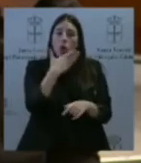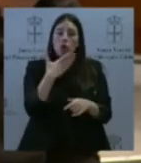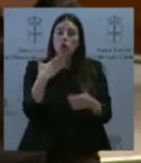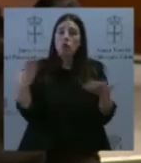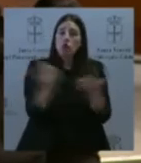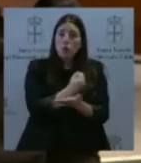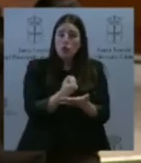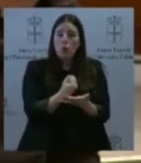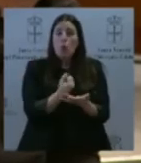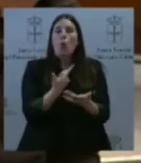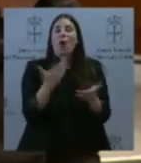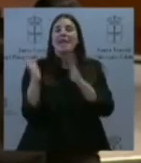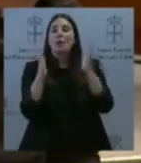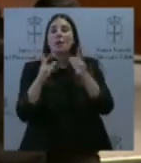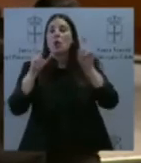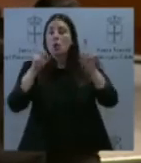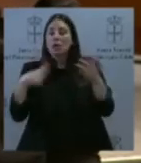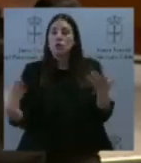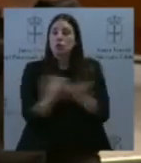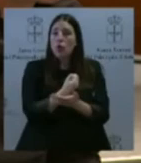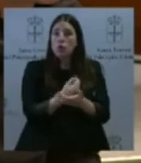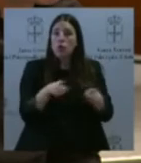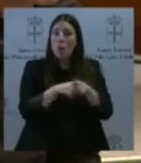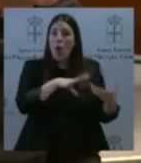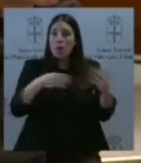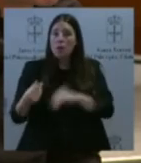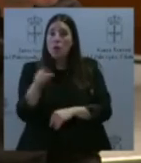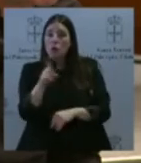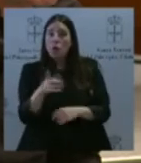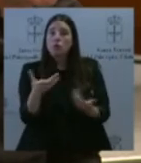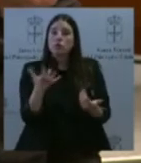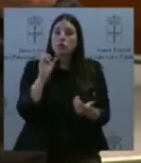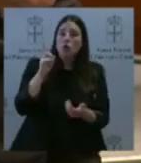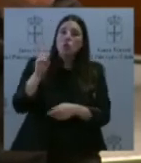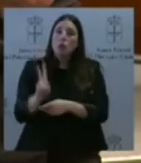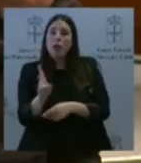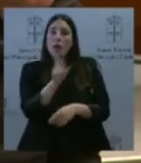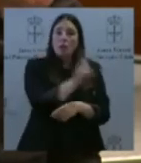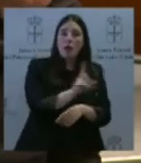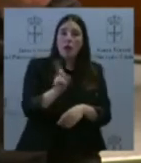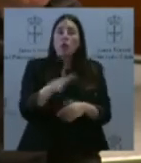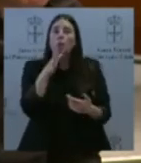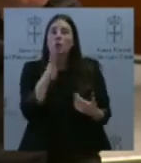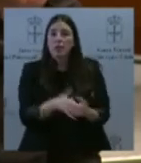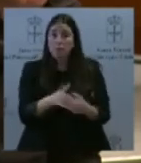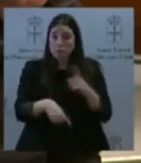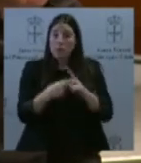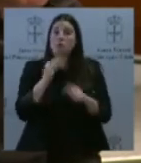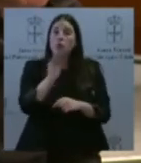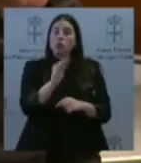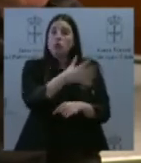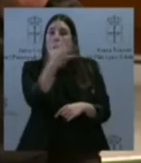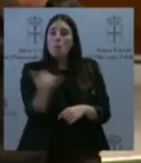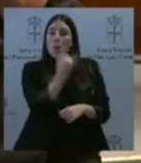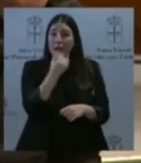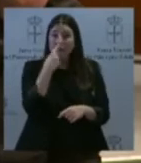para decidir que se aplique en secundaria y no en primaria? Y además le pregunto por qué, señora consejera, se cubrieron bajas en años anteriores, este año no. ¿Por